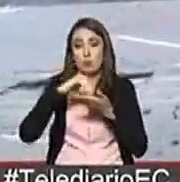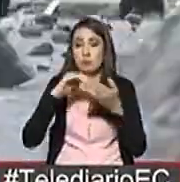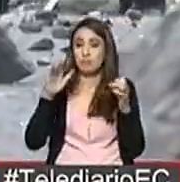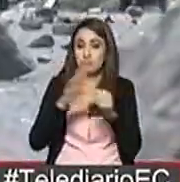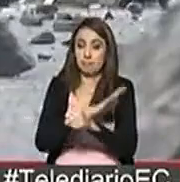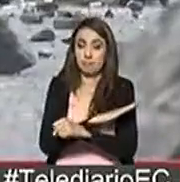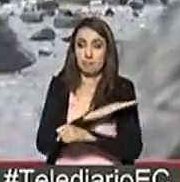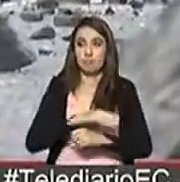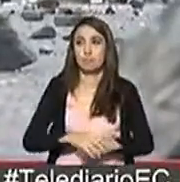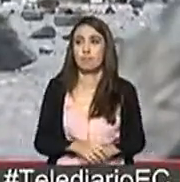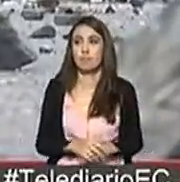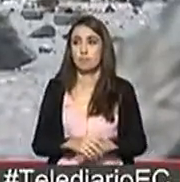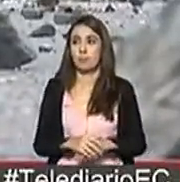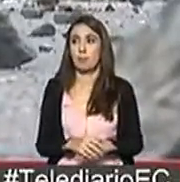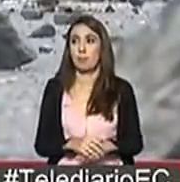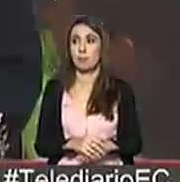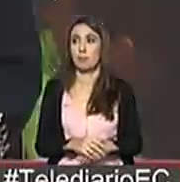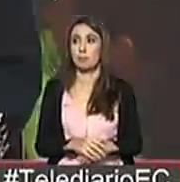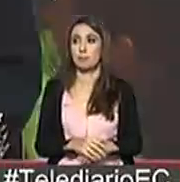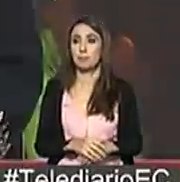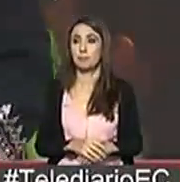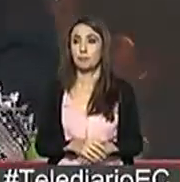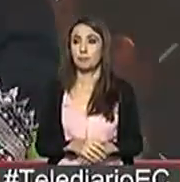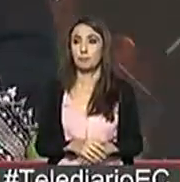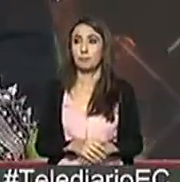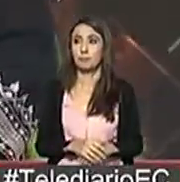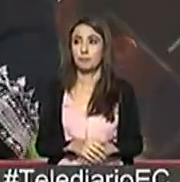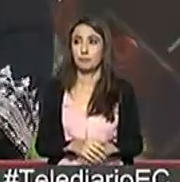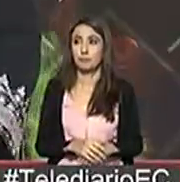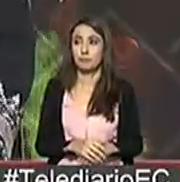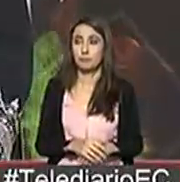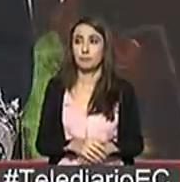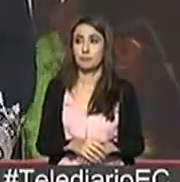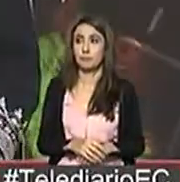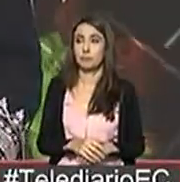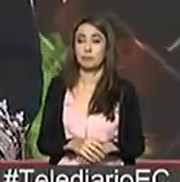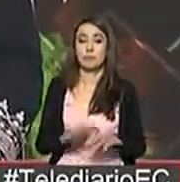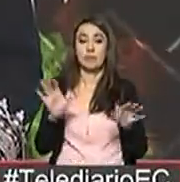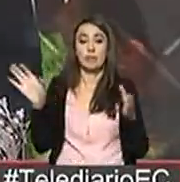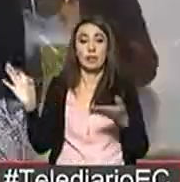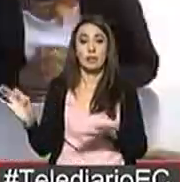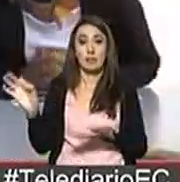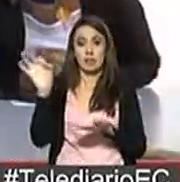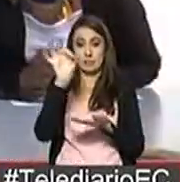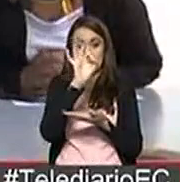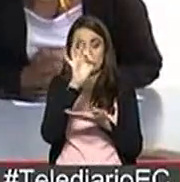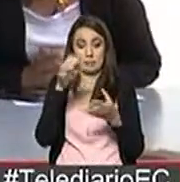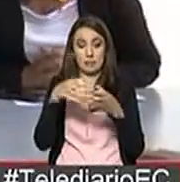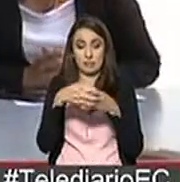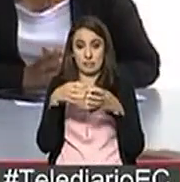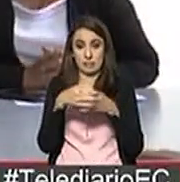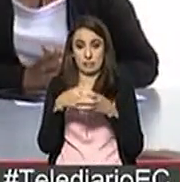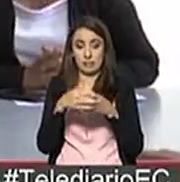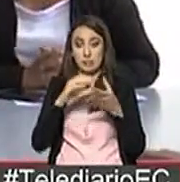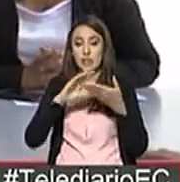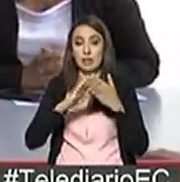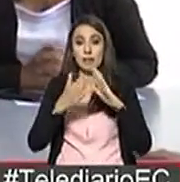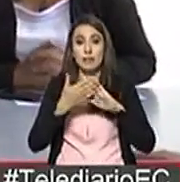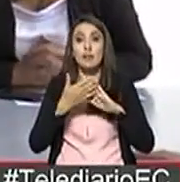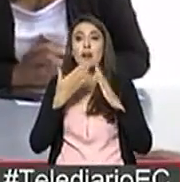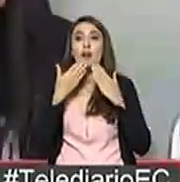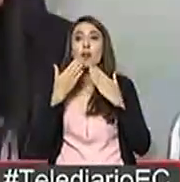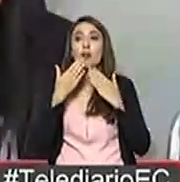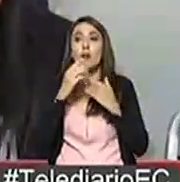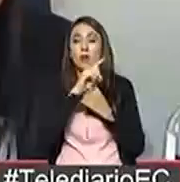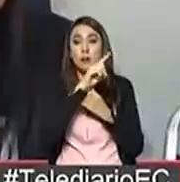recuperación. Olga Velasco, Medios Públicos. Representantes de las nacionalidades y pueblos originarios